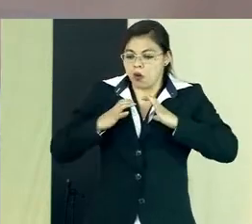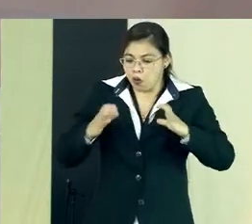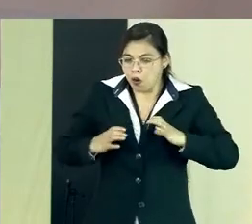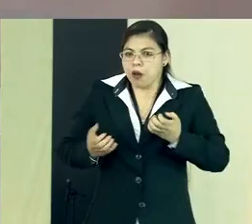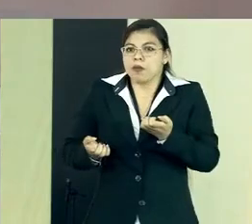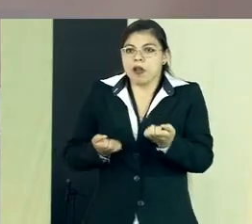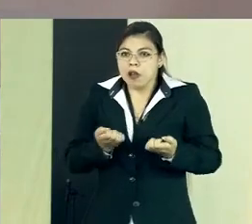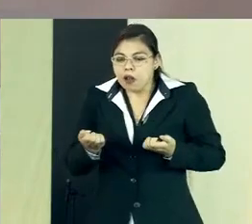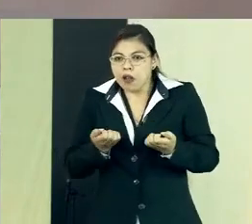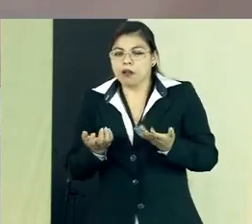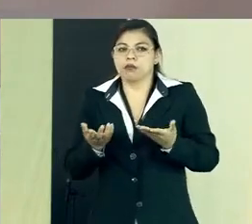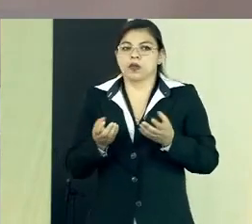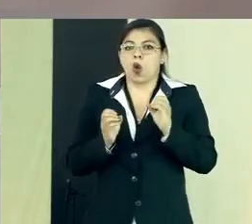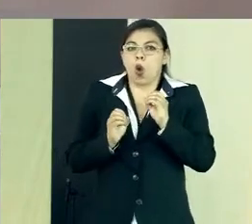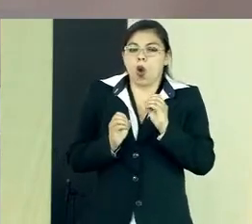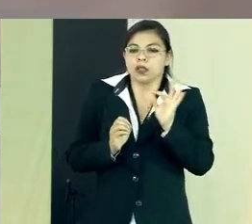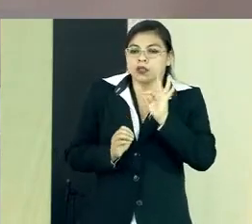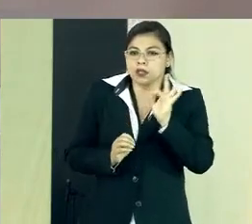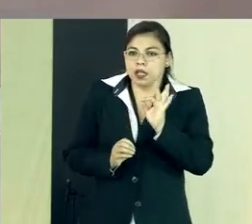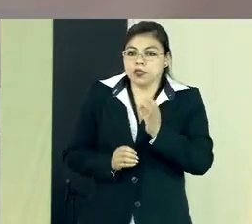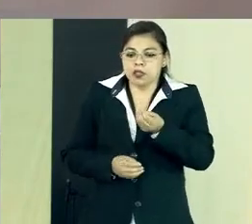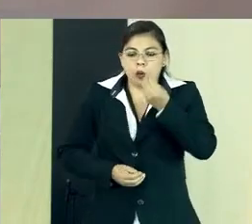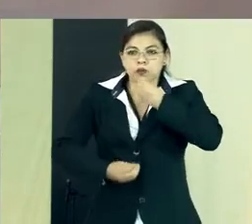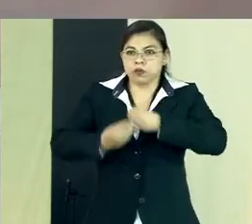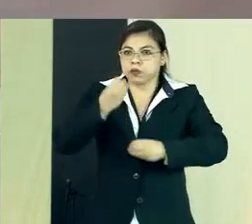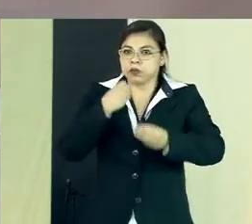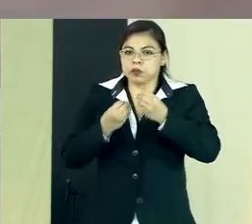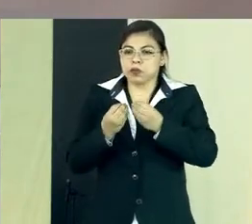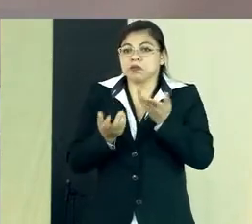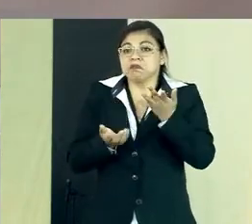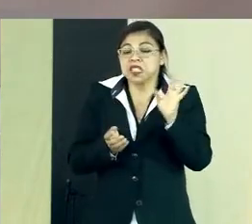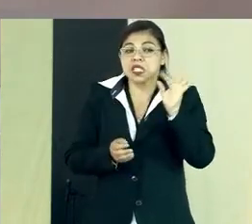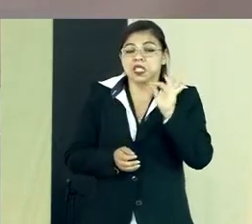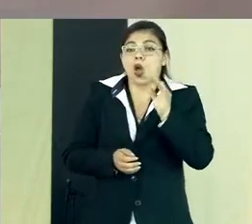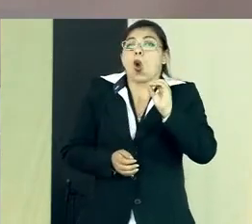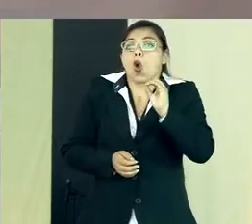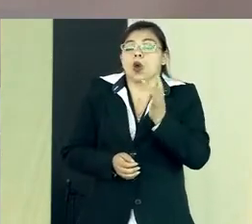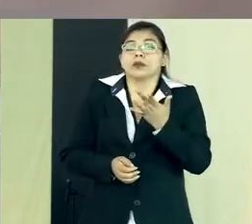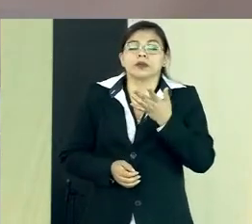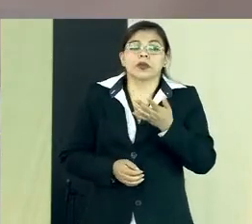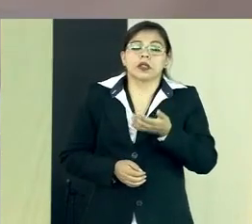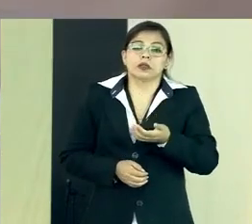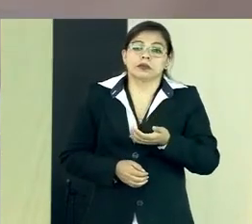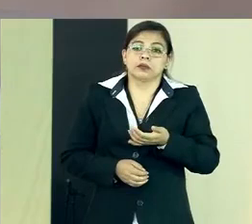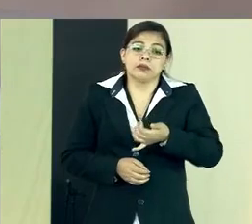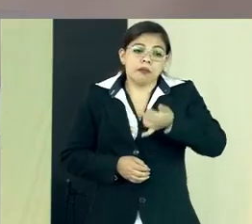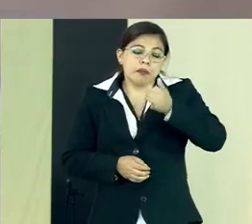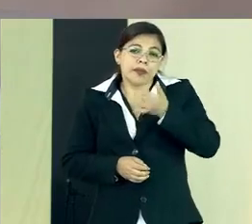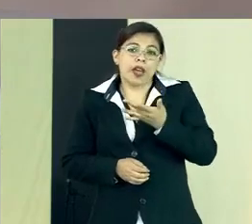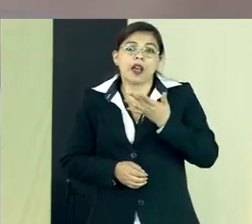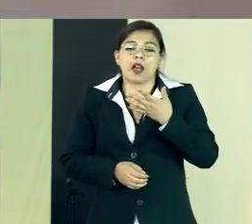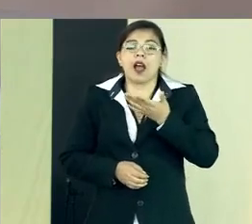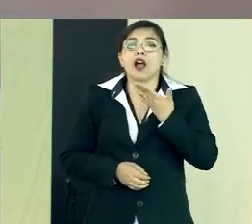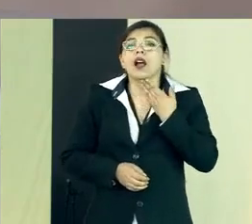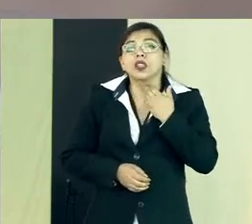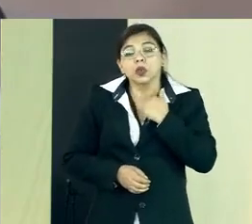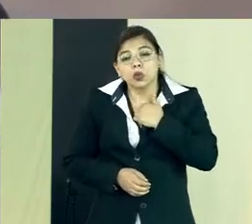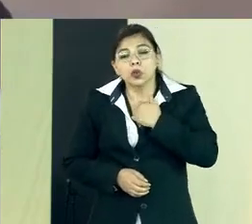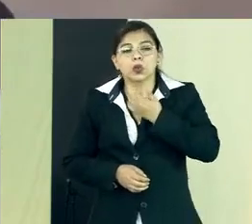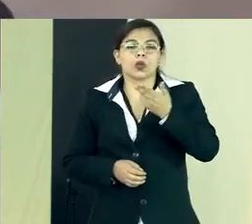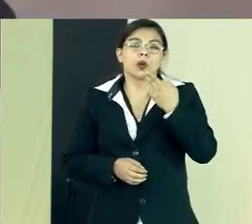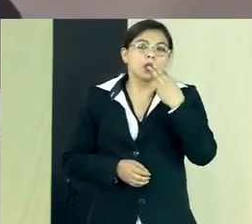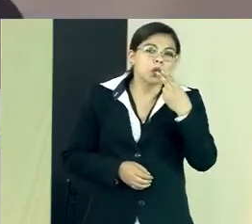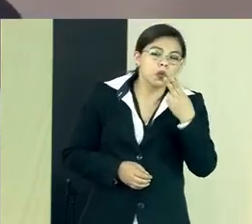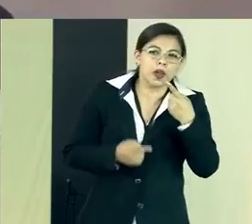o al sobre consumo de alcohol tabaco y múltiples productos